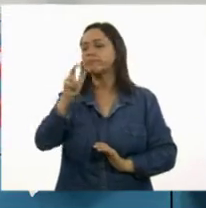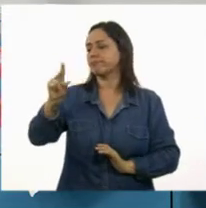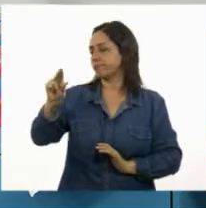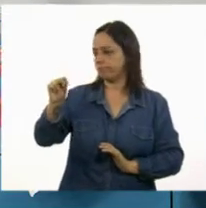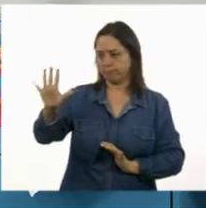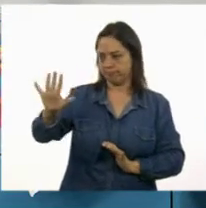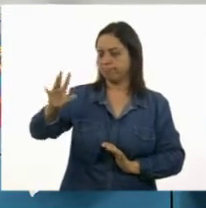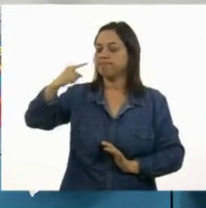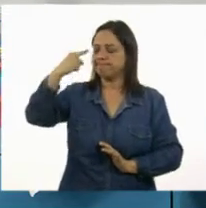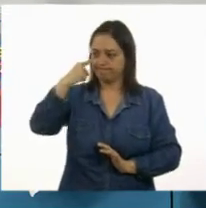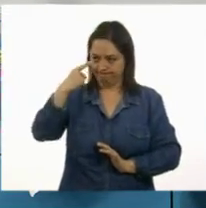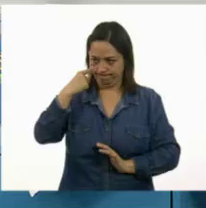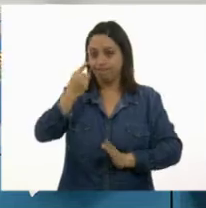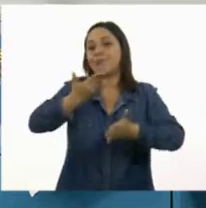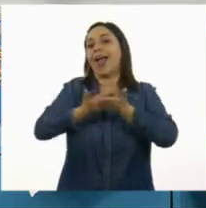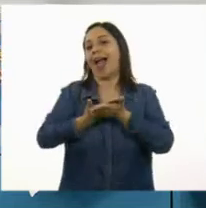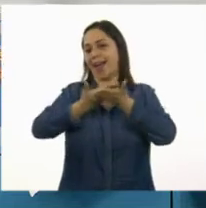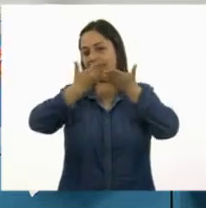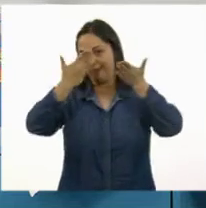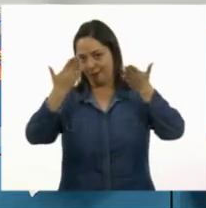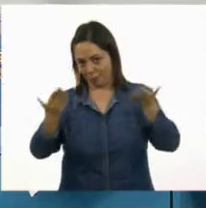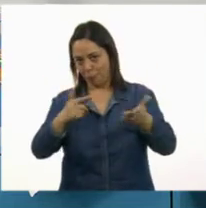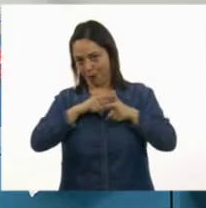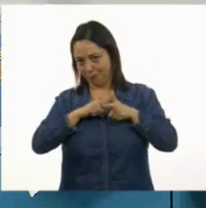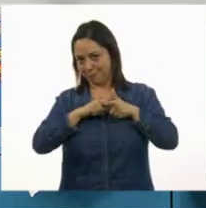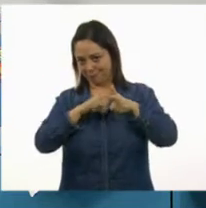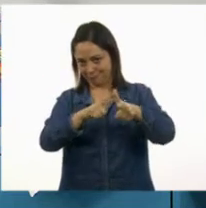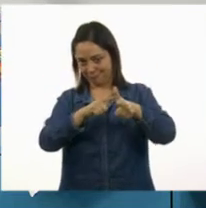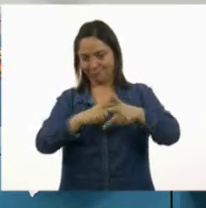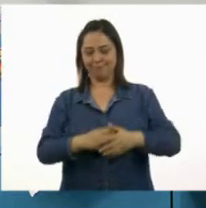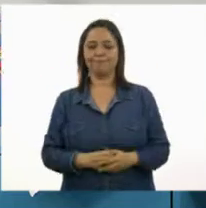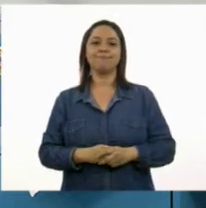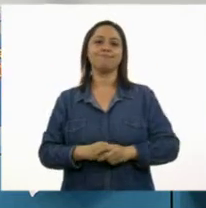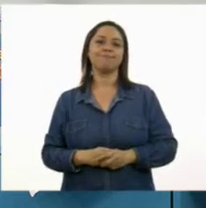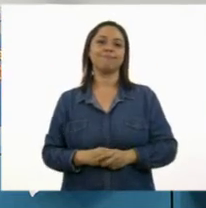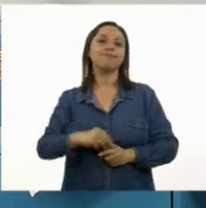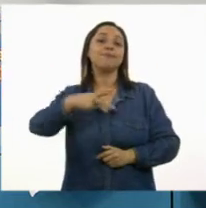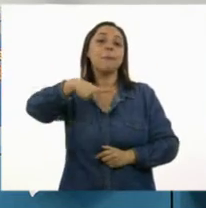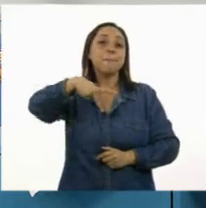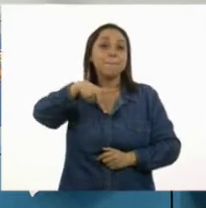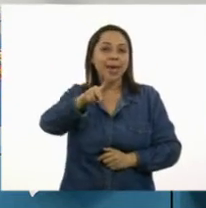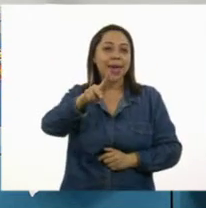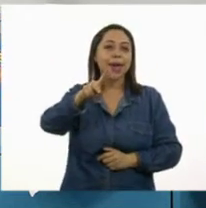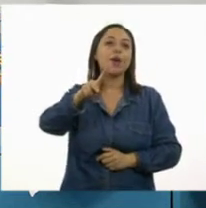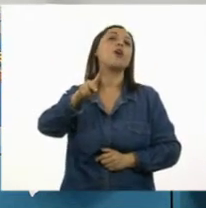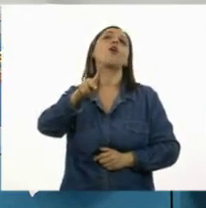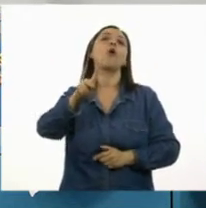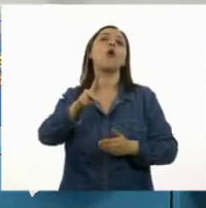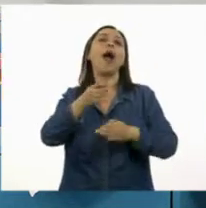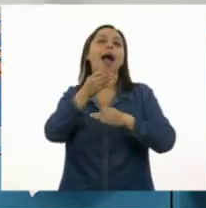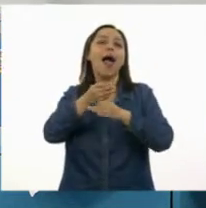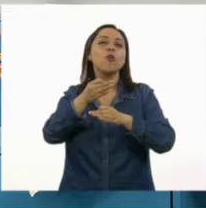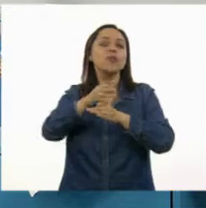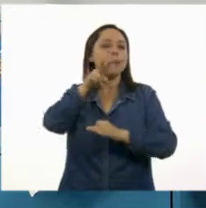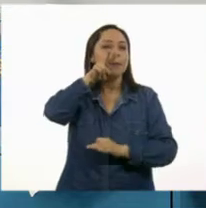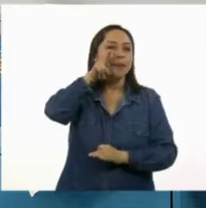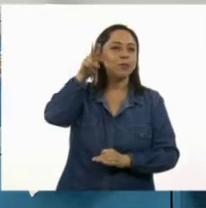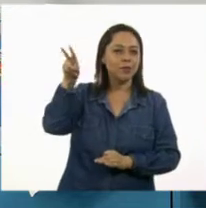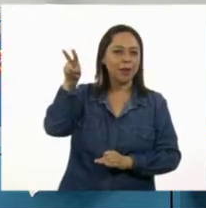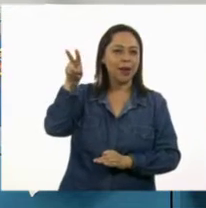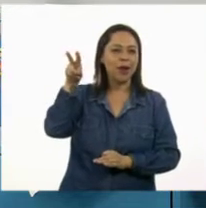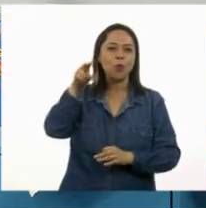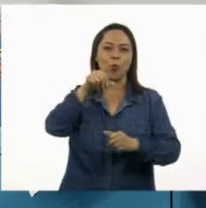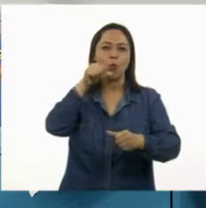a ver, a eso voy ahora. Pero antes quiero que leamos nuevamente esta carta que envía ¿se